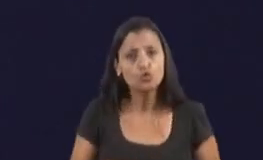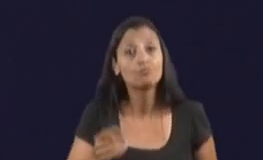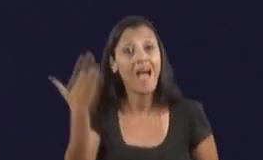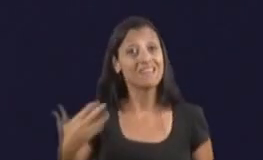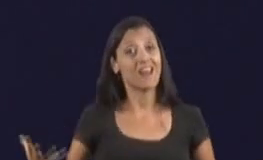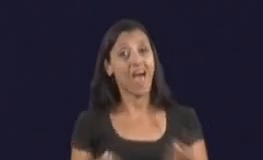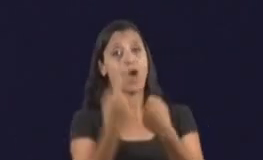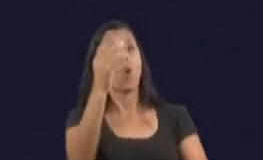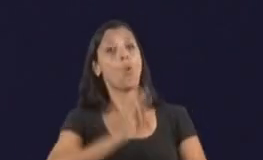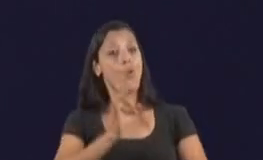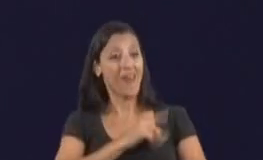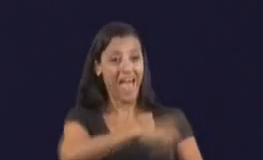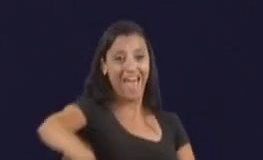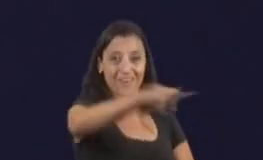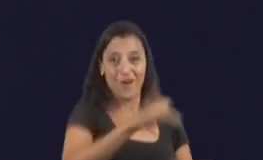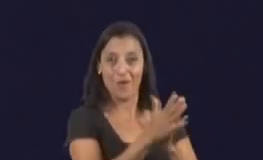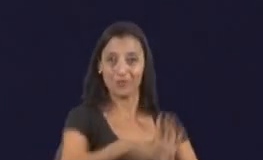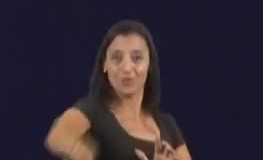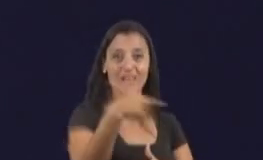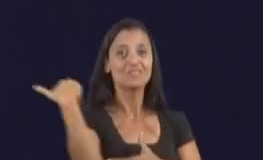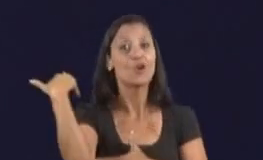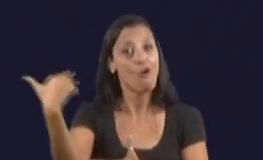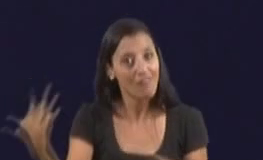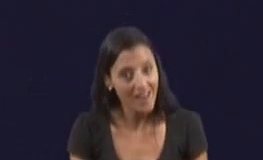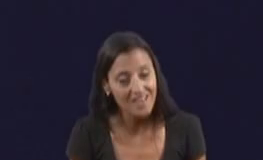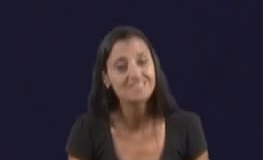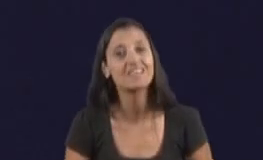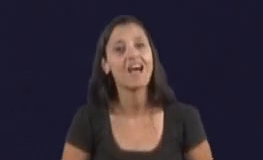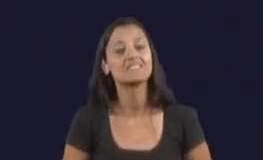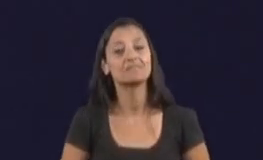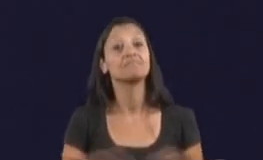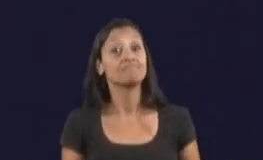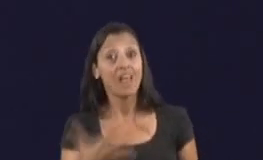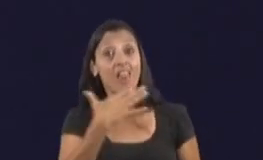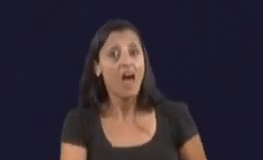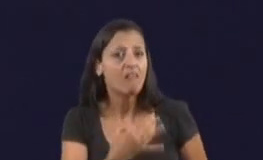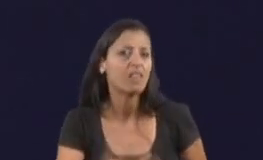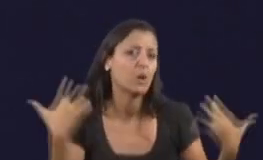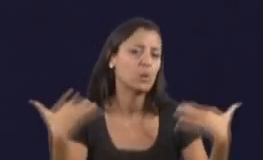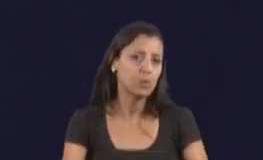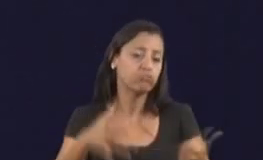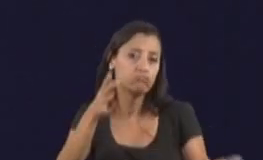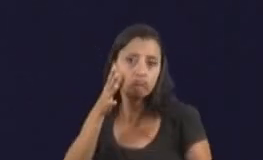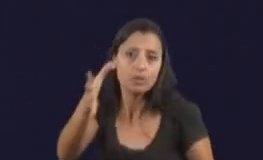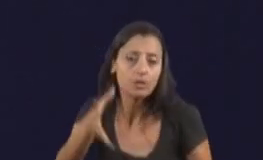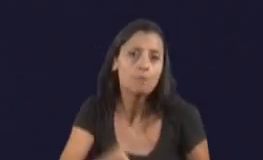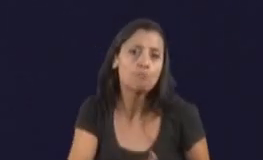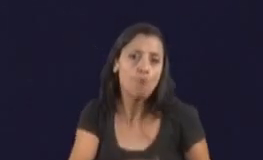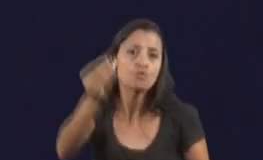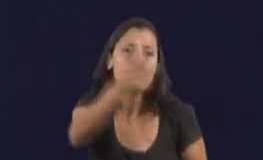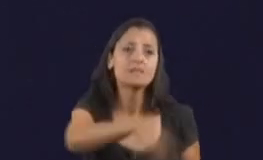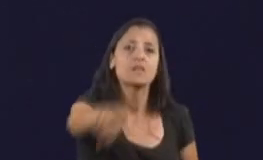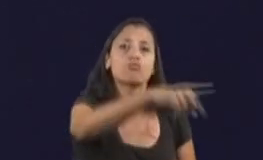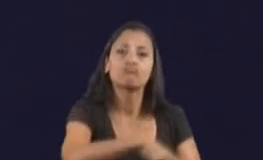un año de conferencias y la verdad es que es innumerable la cantidad de veces en las que me han